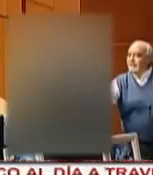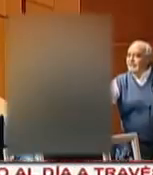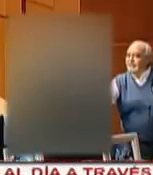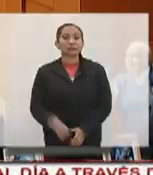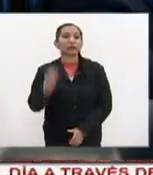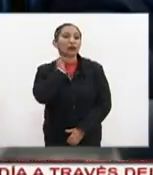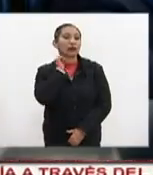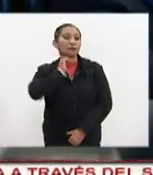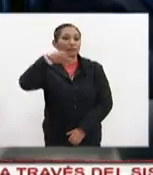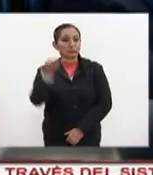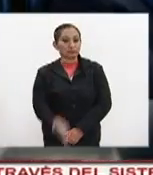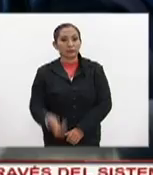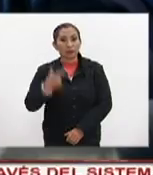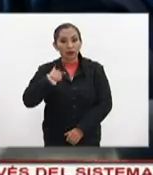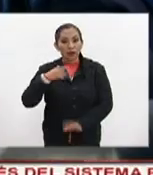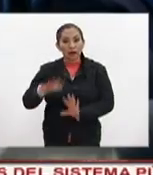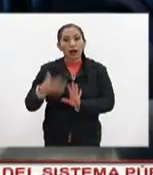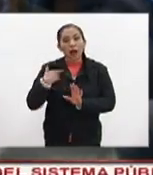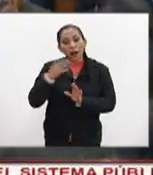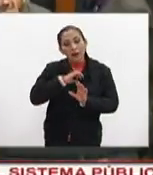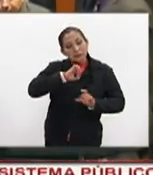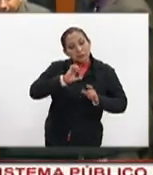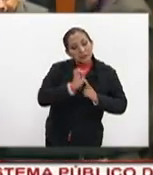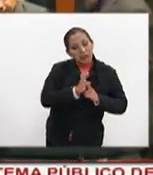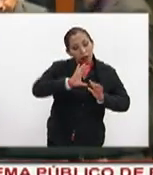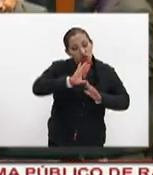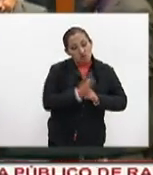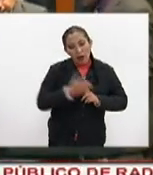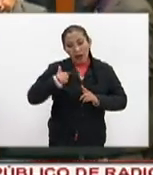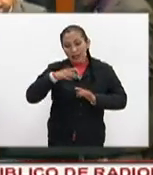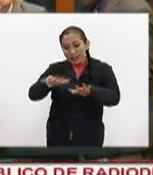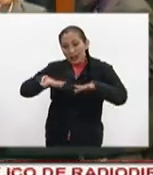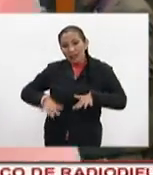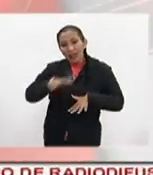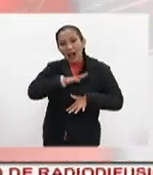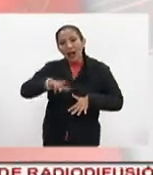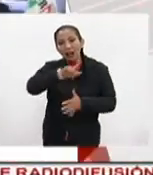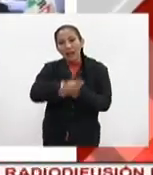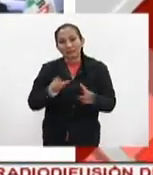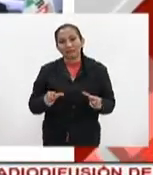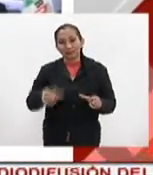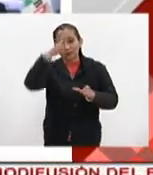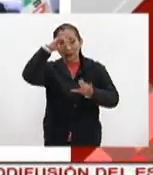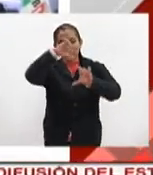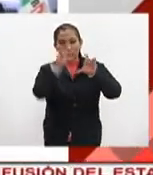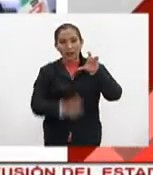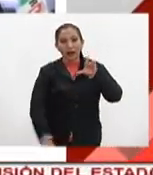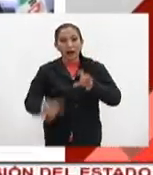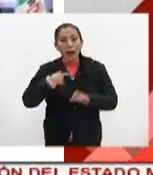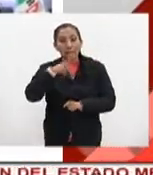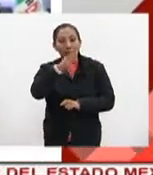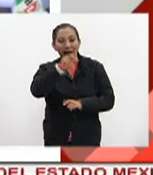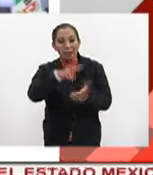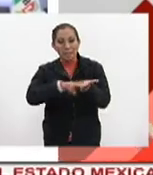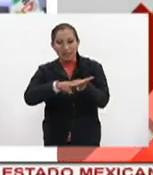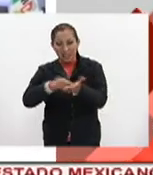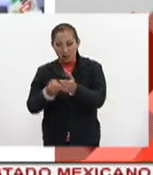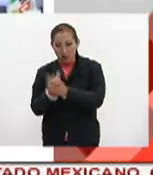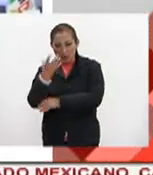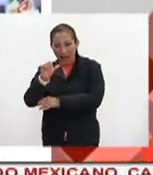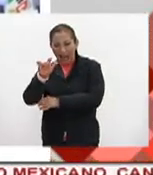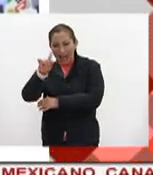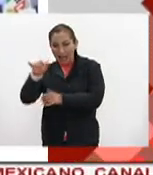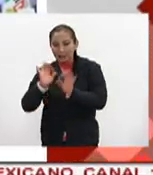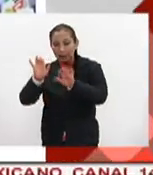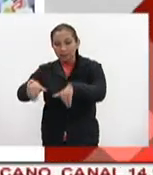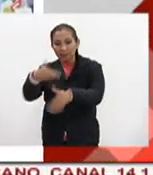El Senado aprueba en lo general y en lo particular la Ley de Seguridad Interior. El PRI, Partido Verde y Nueva Alianza